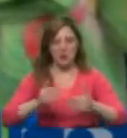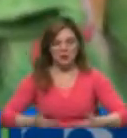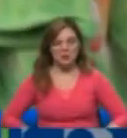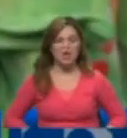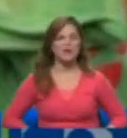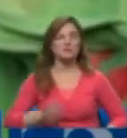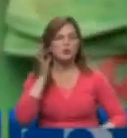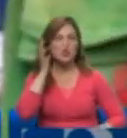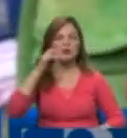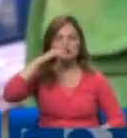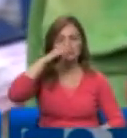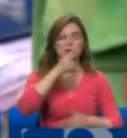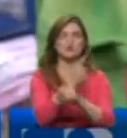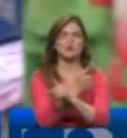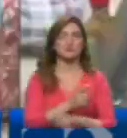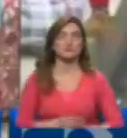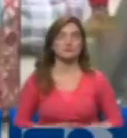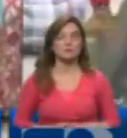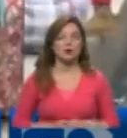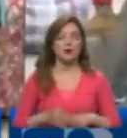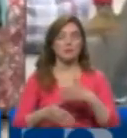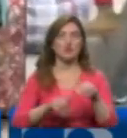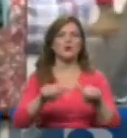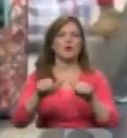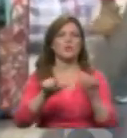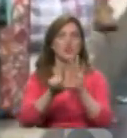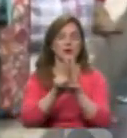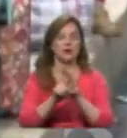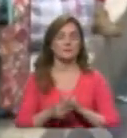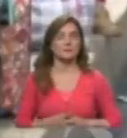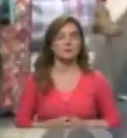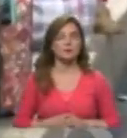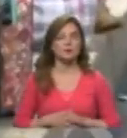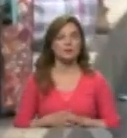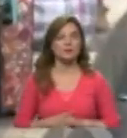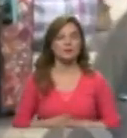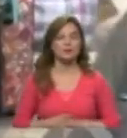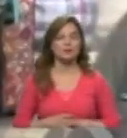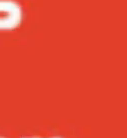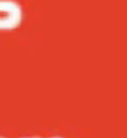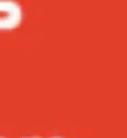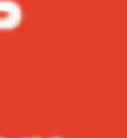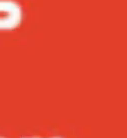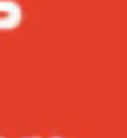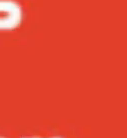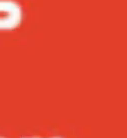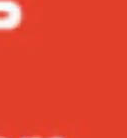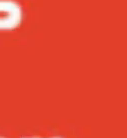regularizan su situación migratoria en el país. En Tulcán, Jairo Jacome Ortega, 24 horas.